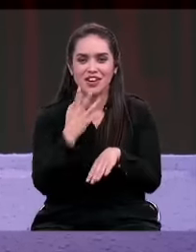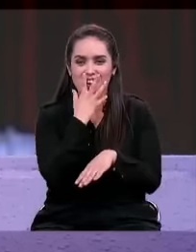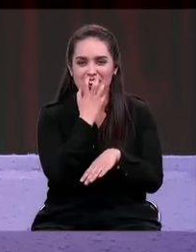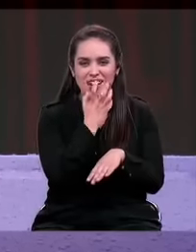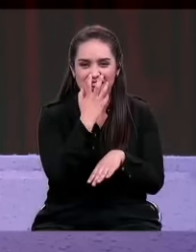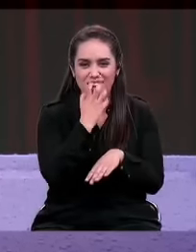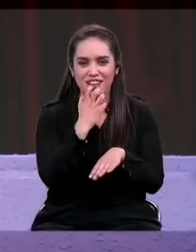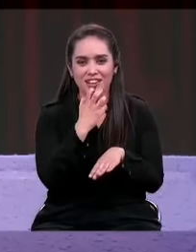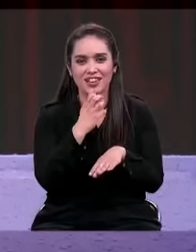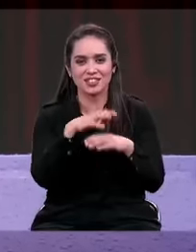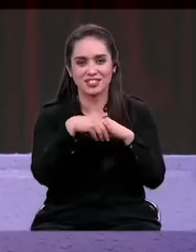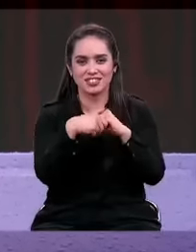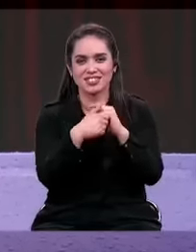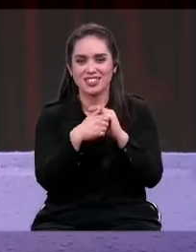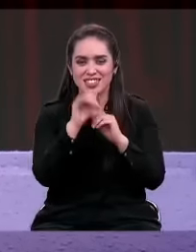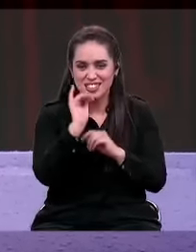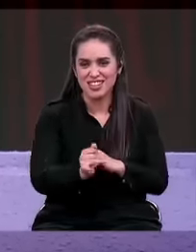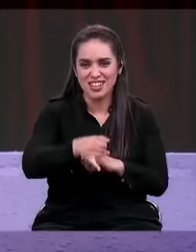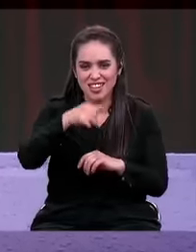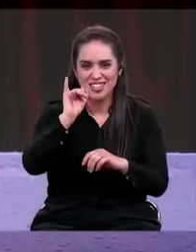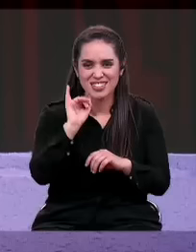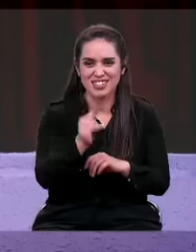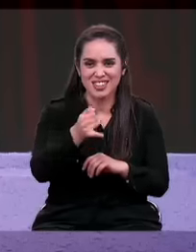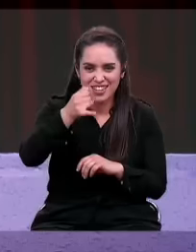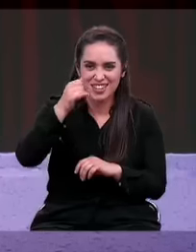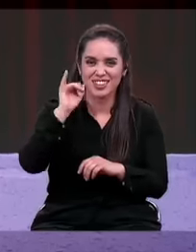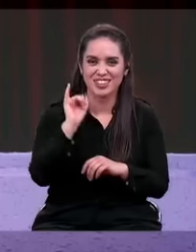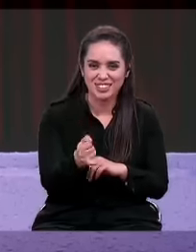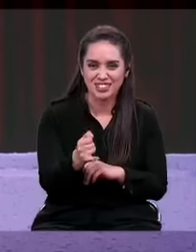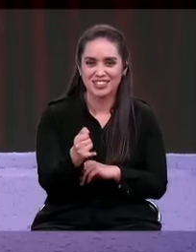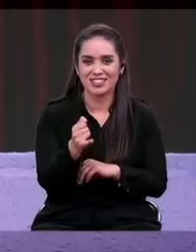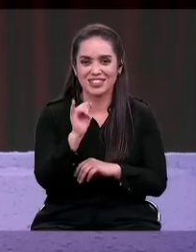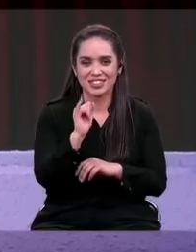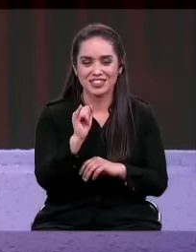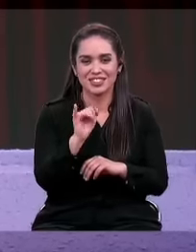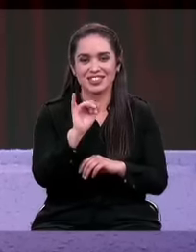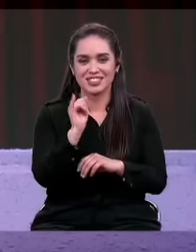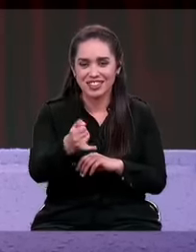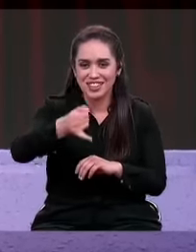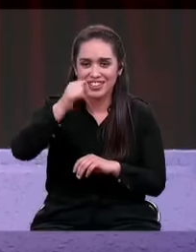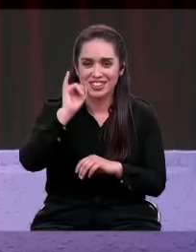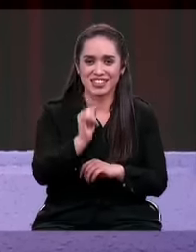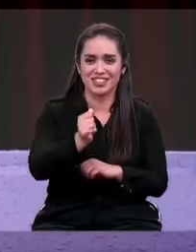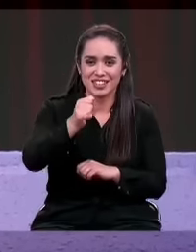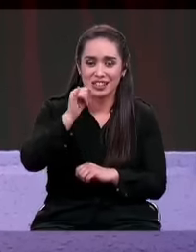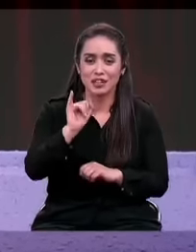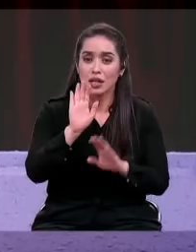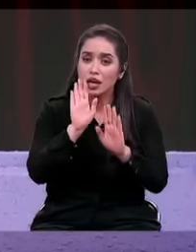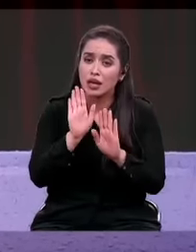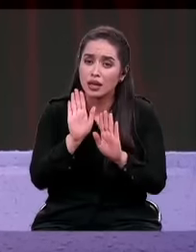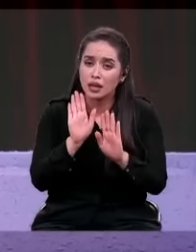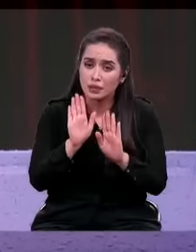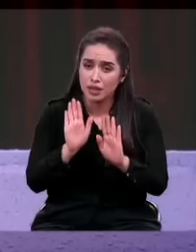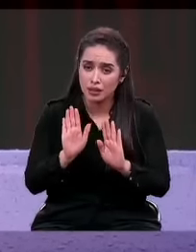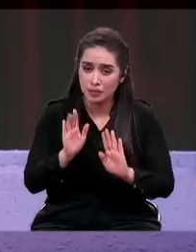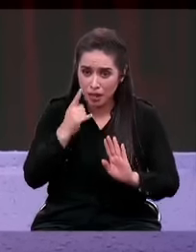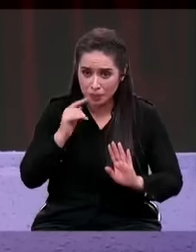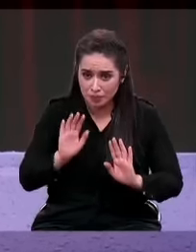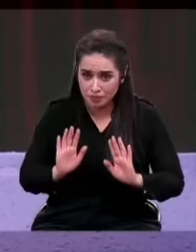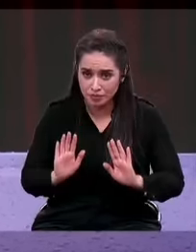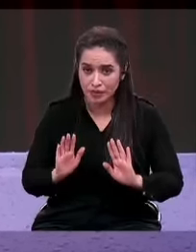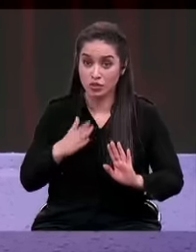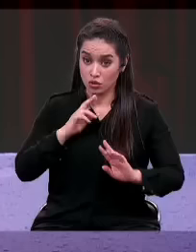Sí. Sí. Sí. Sí. Manolo. Sí. Sí, sí. Manolo, espera un momento. Si vamos a